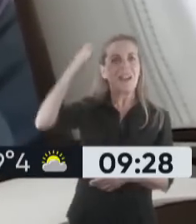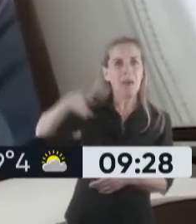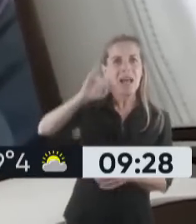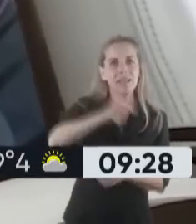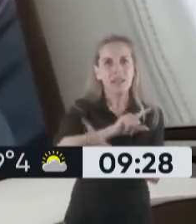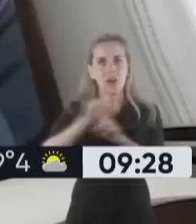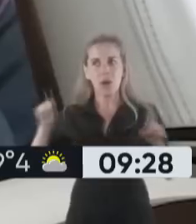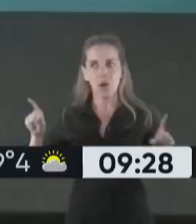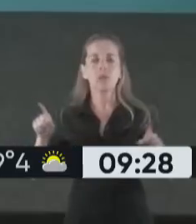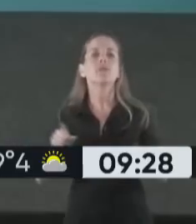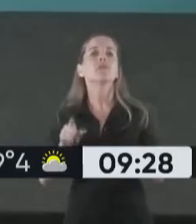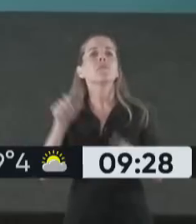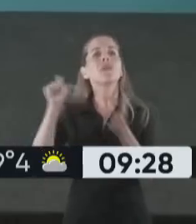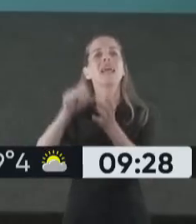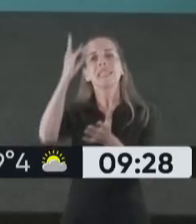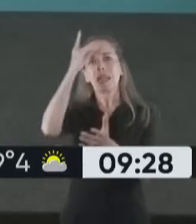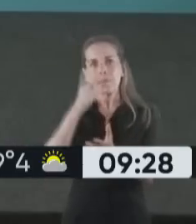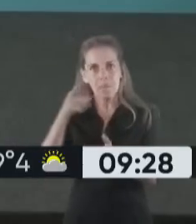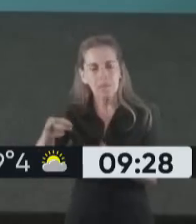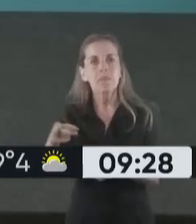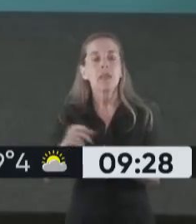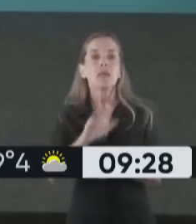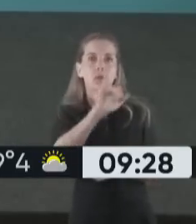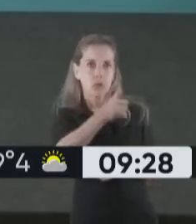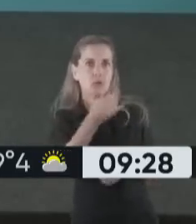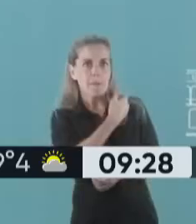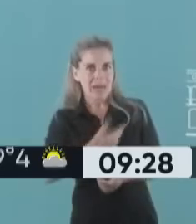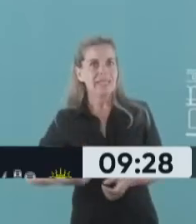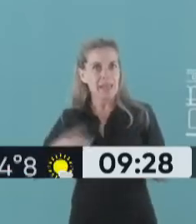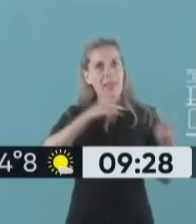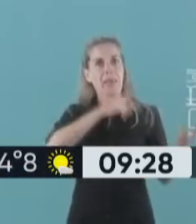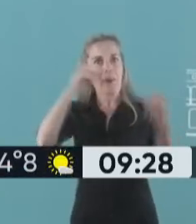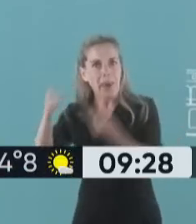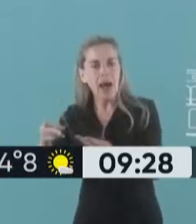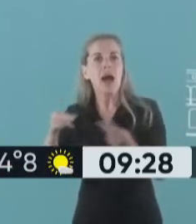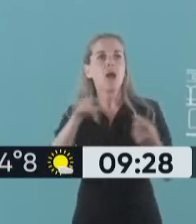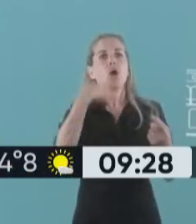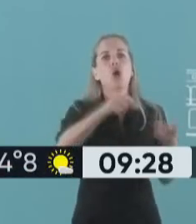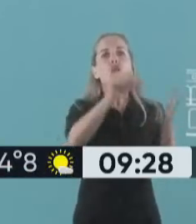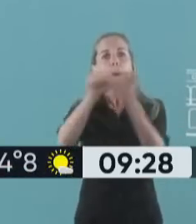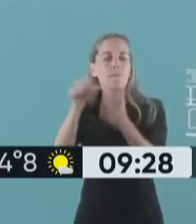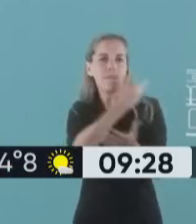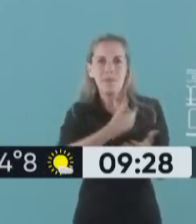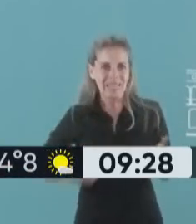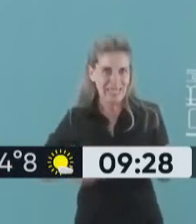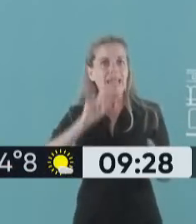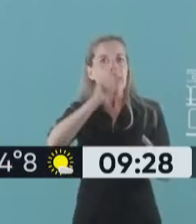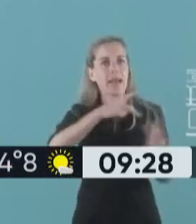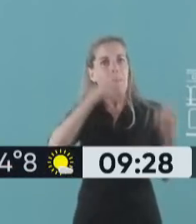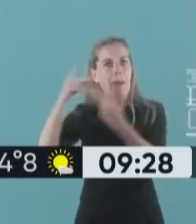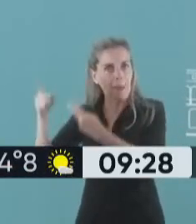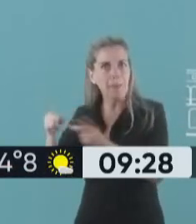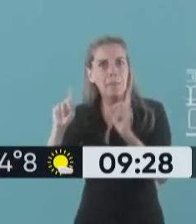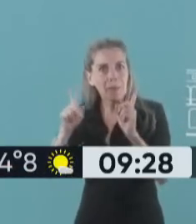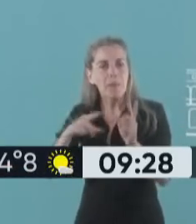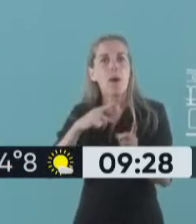quiere proponer? Gracias. Sí, el presidente va a ir, van a ir los presidentes invitados por el presidente Pedro Sánchez. Él